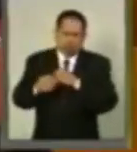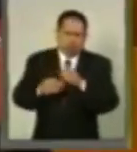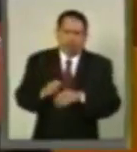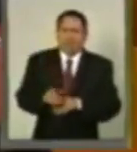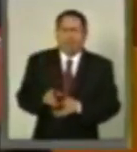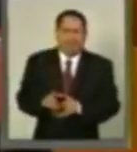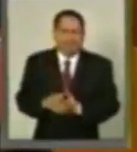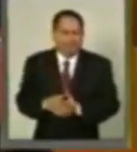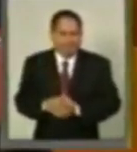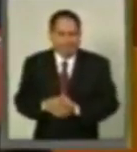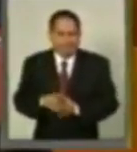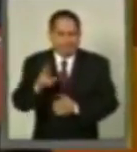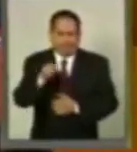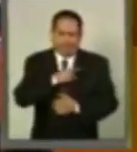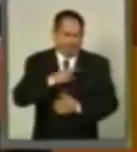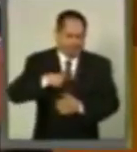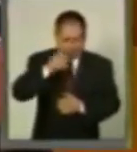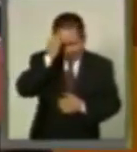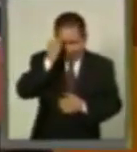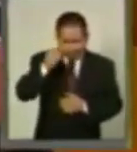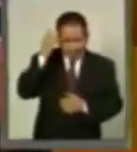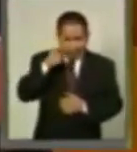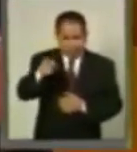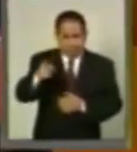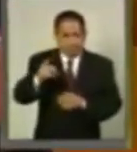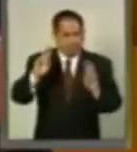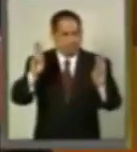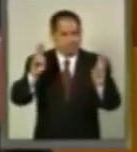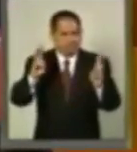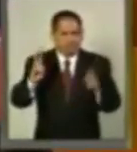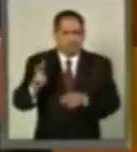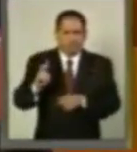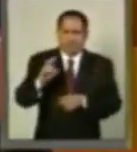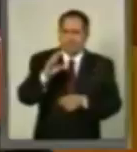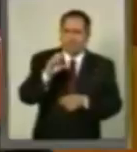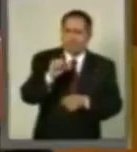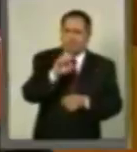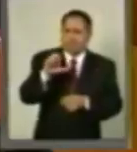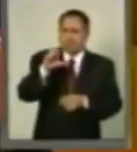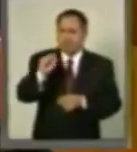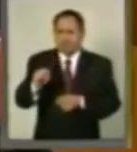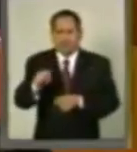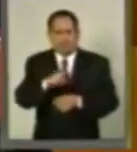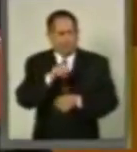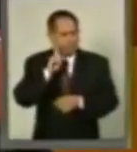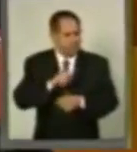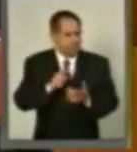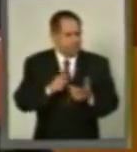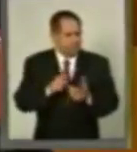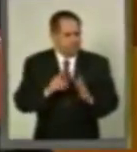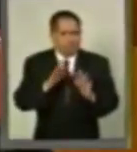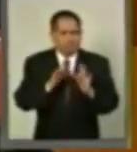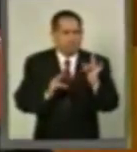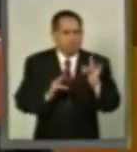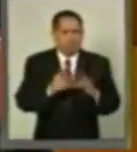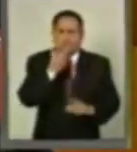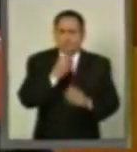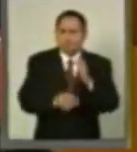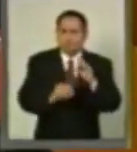No podemos olvidar el caso Luna Cassés, que terminó en tener que dejar en